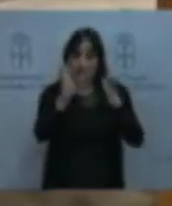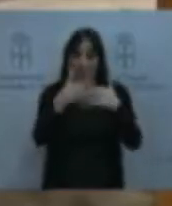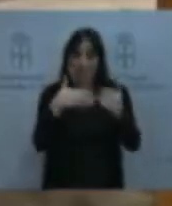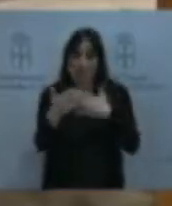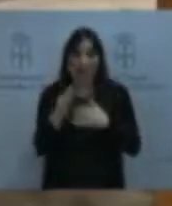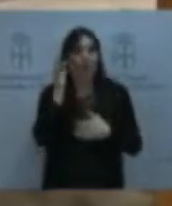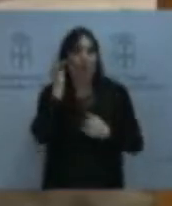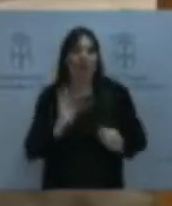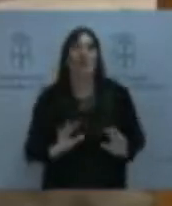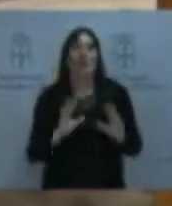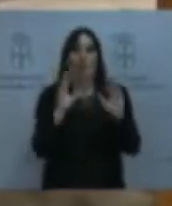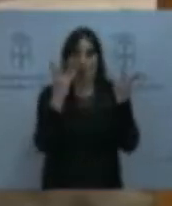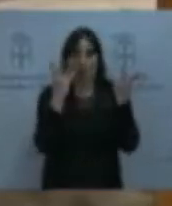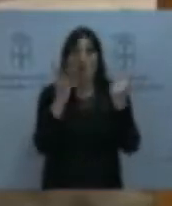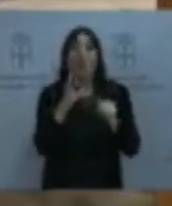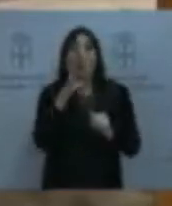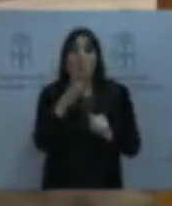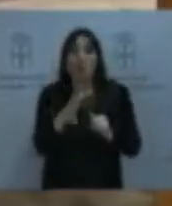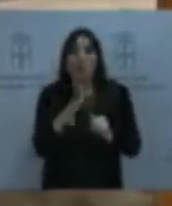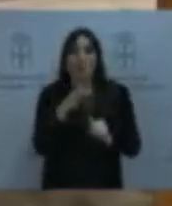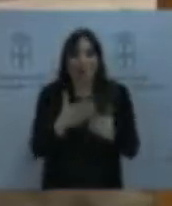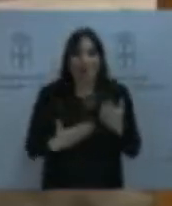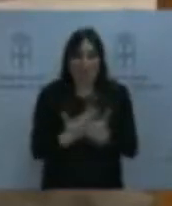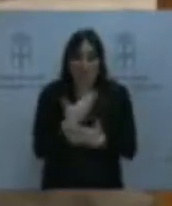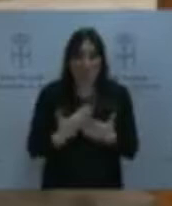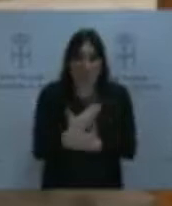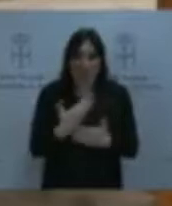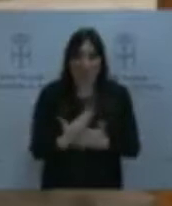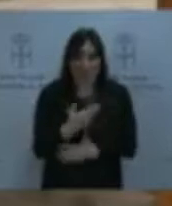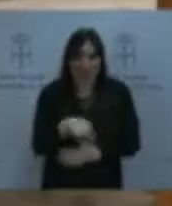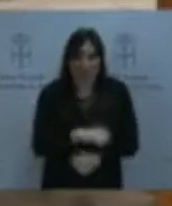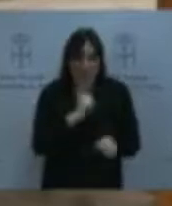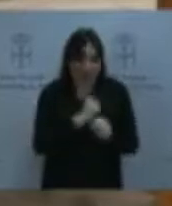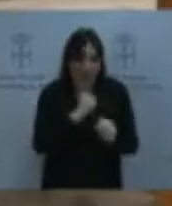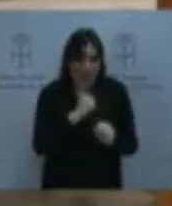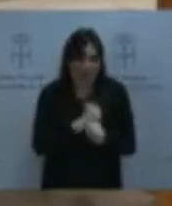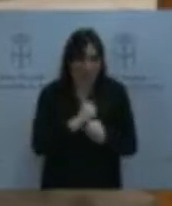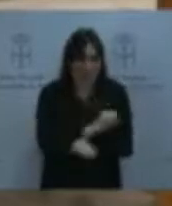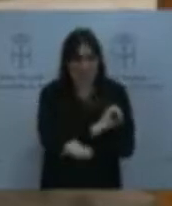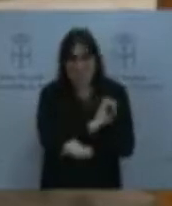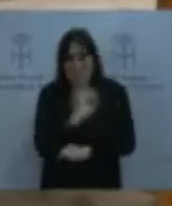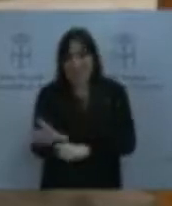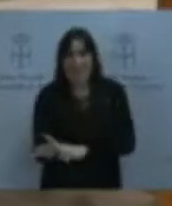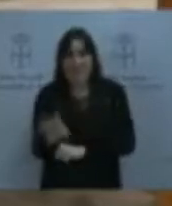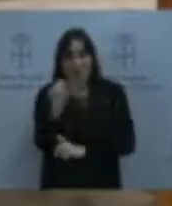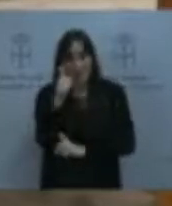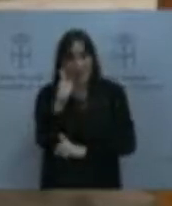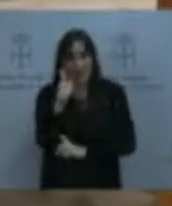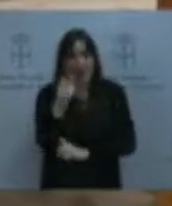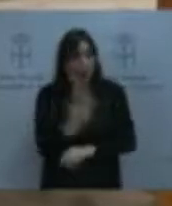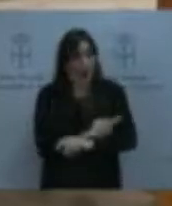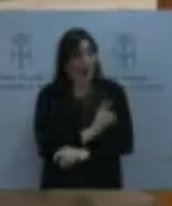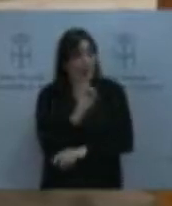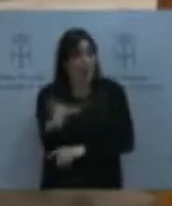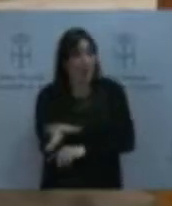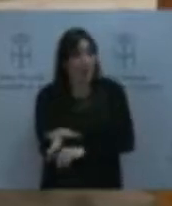ya día a día viven una huelga a la japonesa, trabajan más que los hombres, trabajan no solamente más horas en términos domésticos y